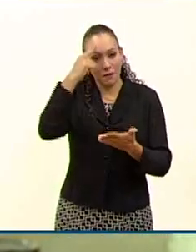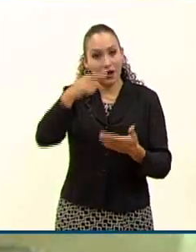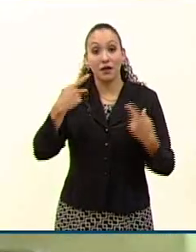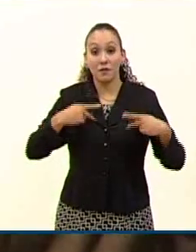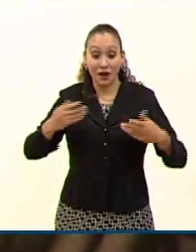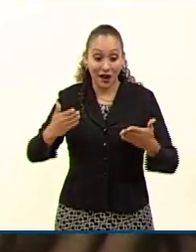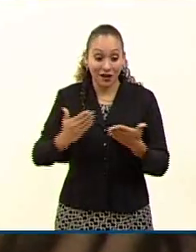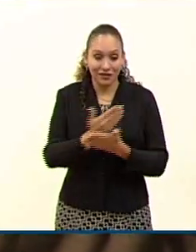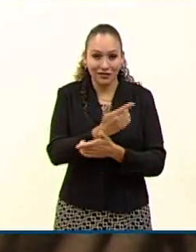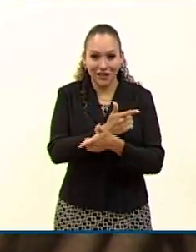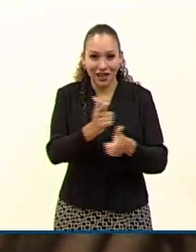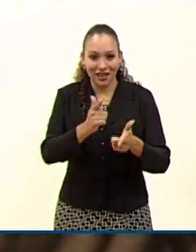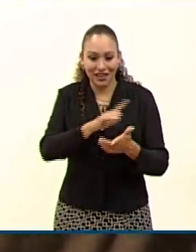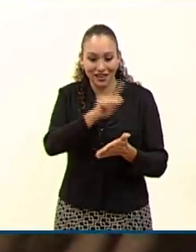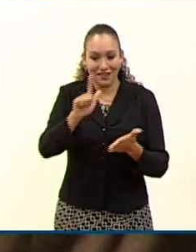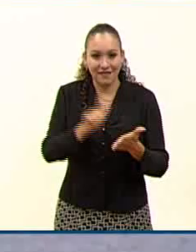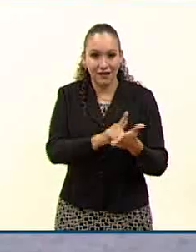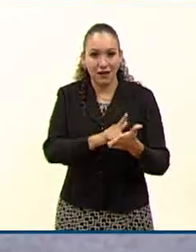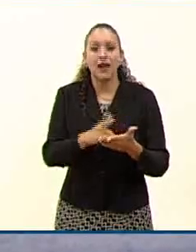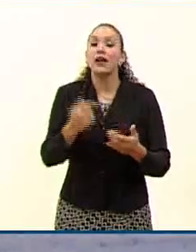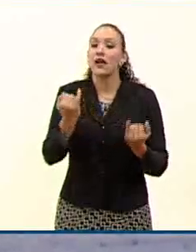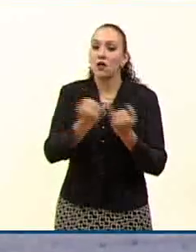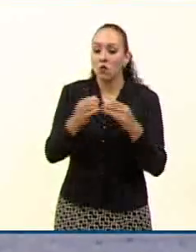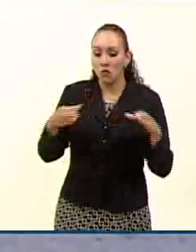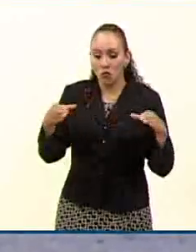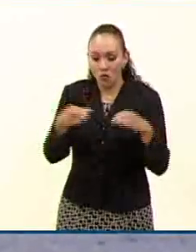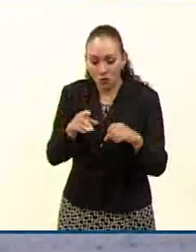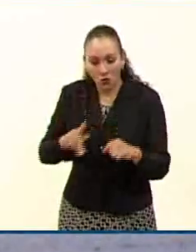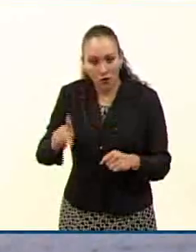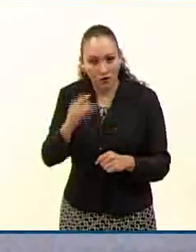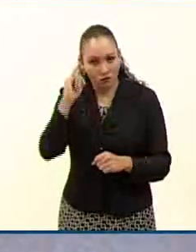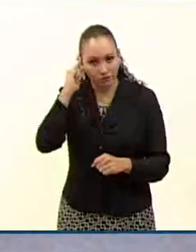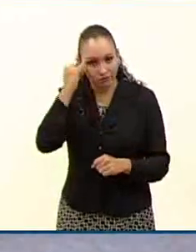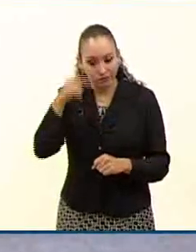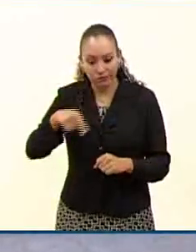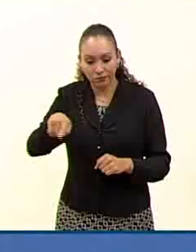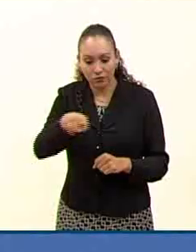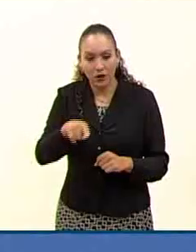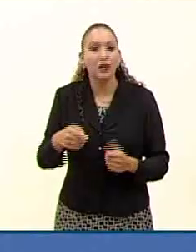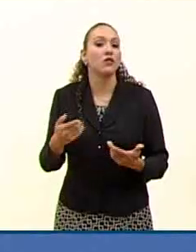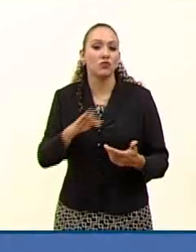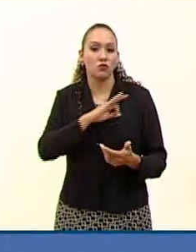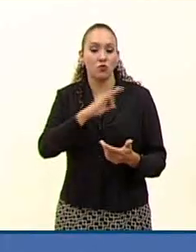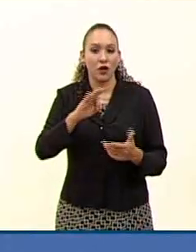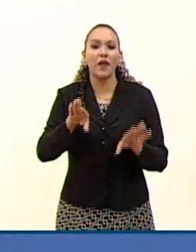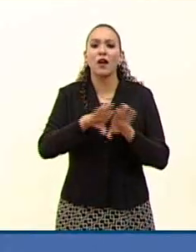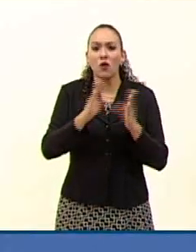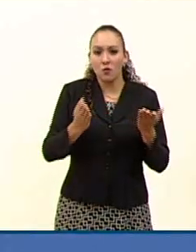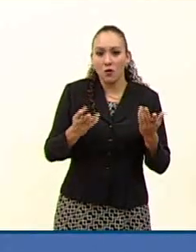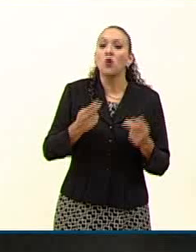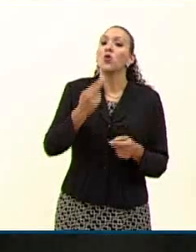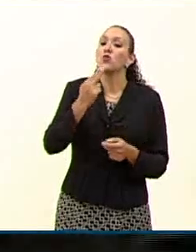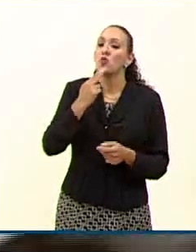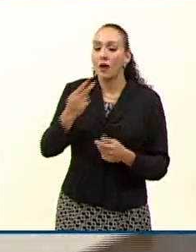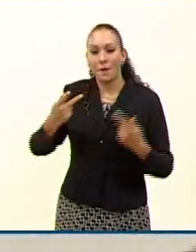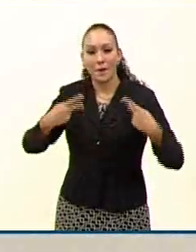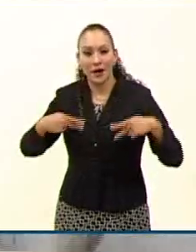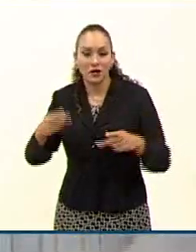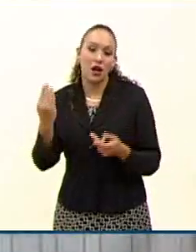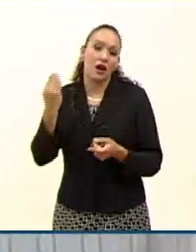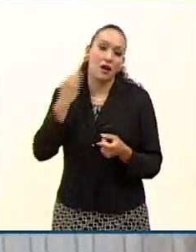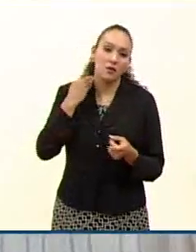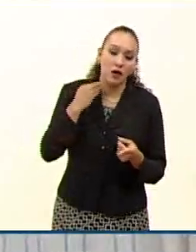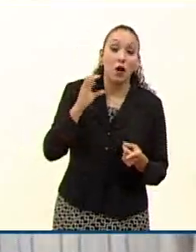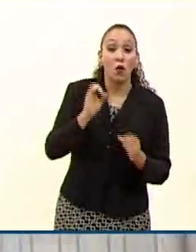justicia en la lengua de las personas y pueblos y comunidades indígenas a través de personas defensoras e intérpretes con conocimiento